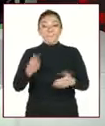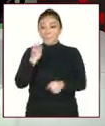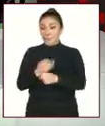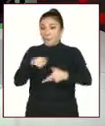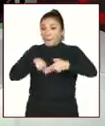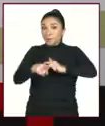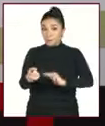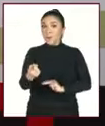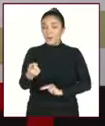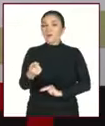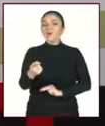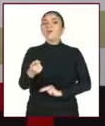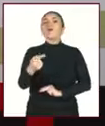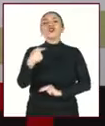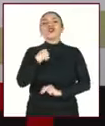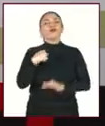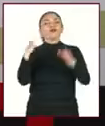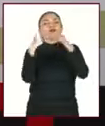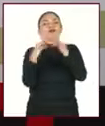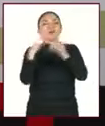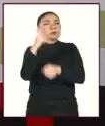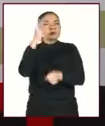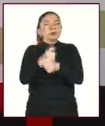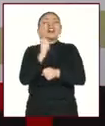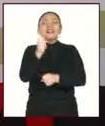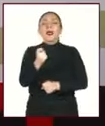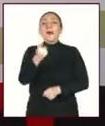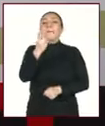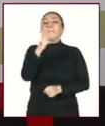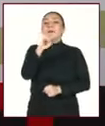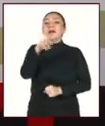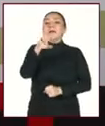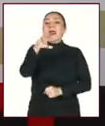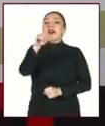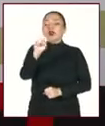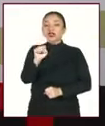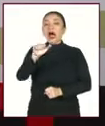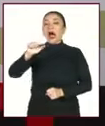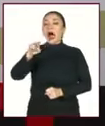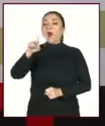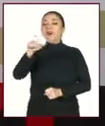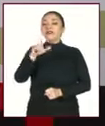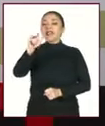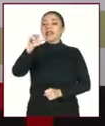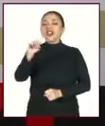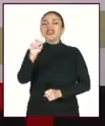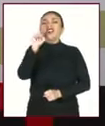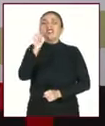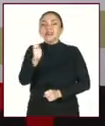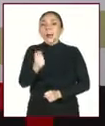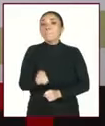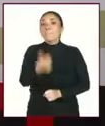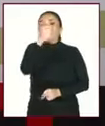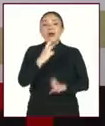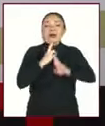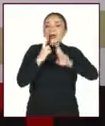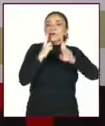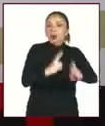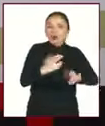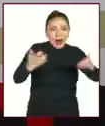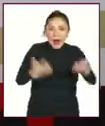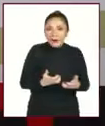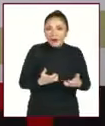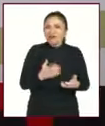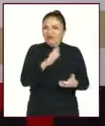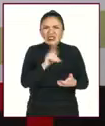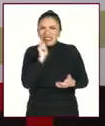comenzar, vamos a definir como primeros auxilios en el aula a la primera respuesta. ¿Qué quiere decir